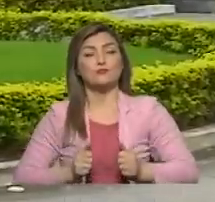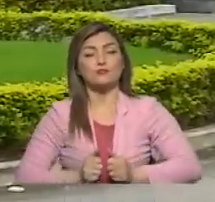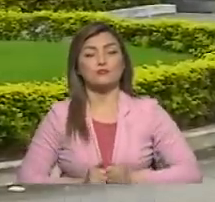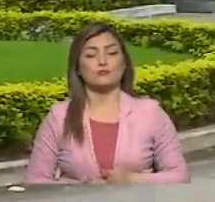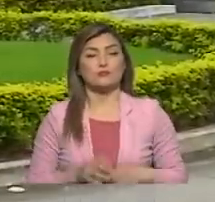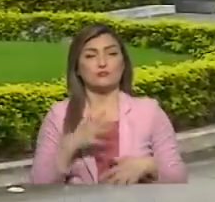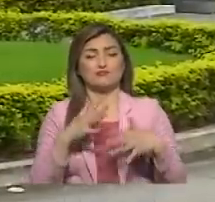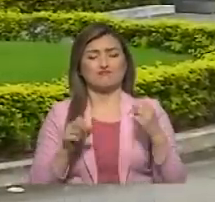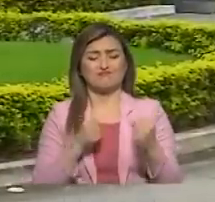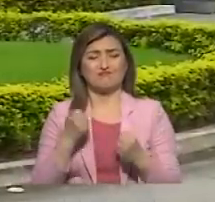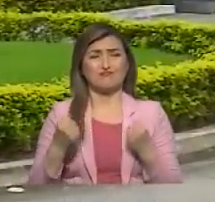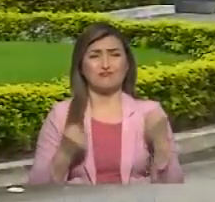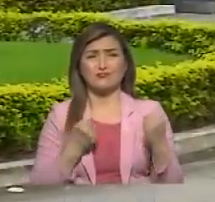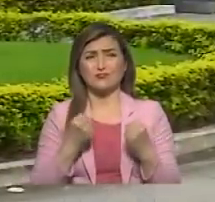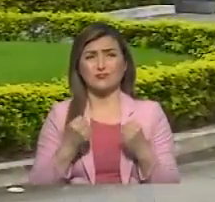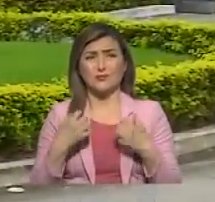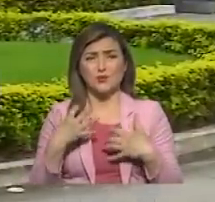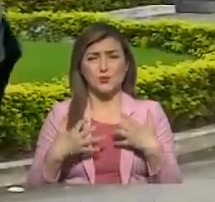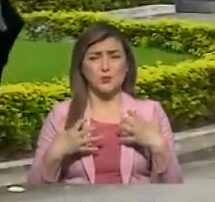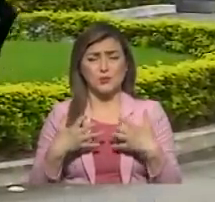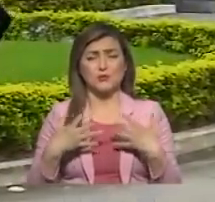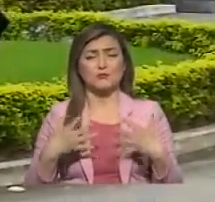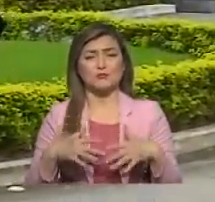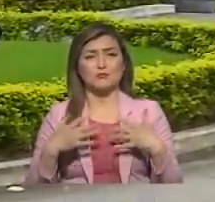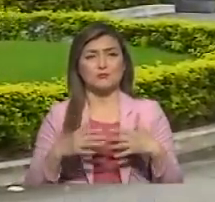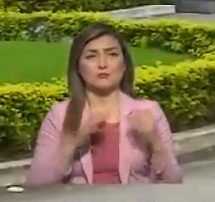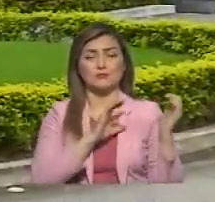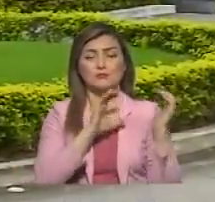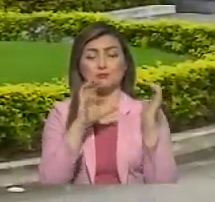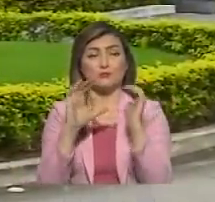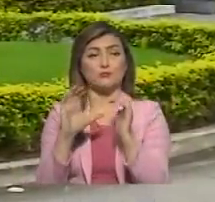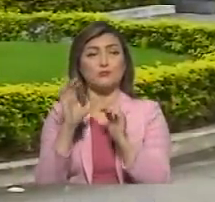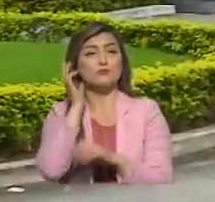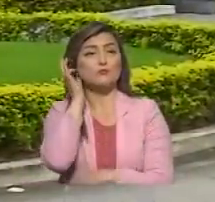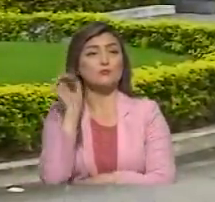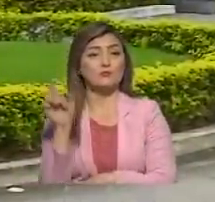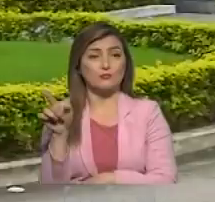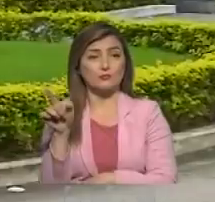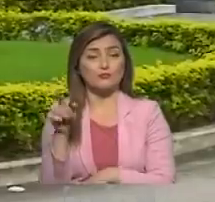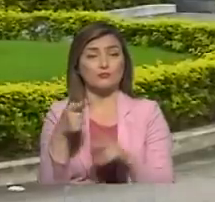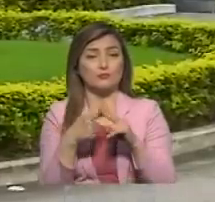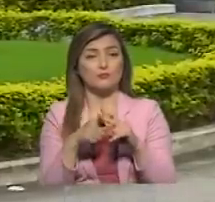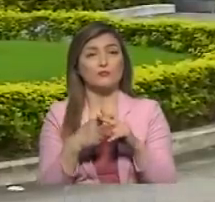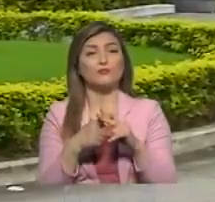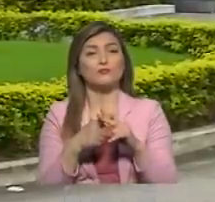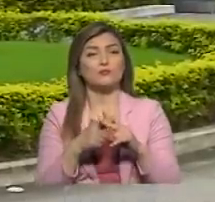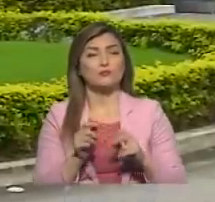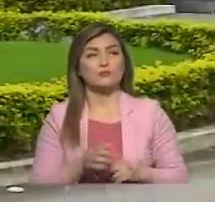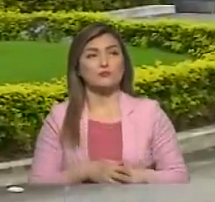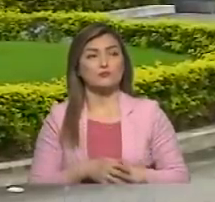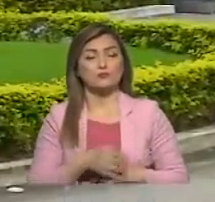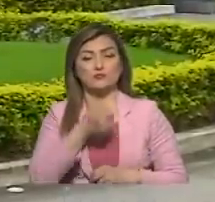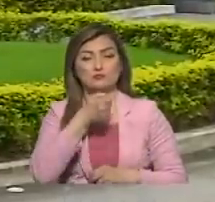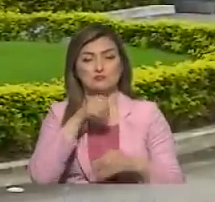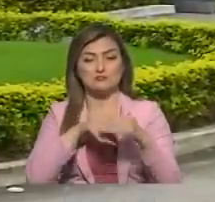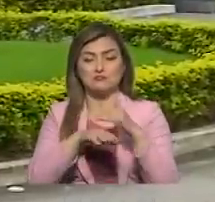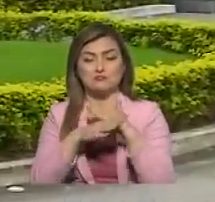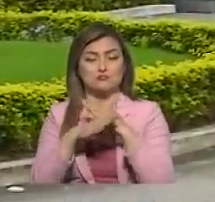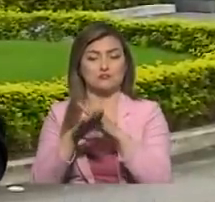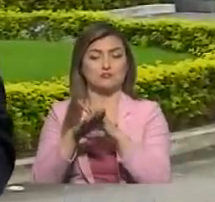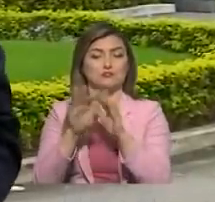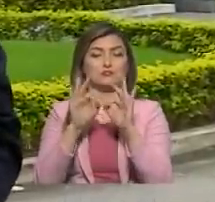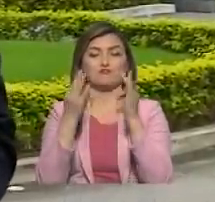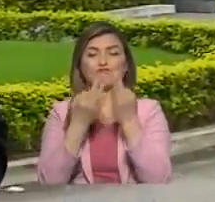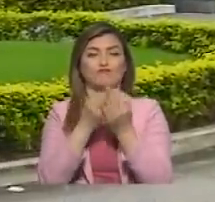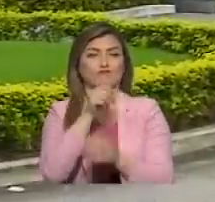conmoción nacional, en tanto que el velorio de Carla Cecilia Rochetti León ha empezado ya sin acceso a la prensa, pues sus familiares